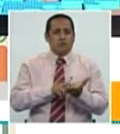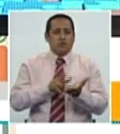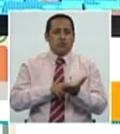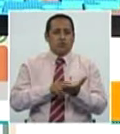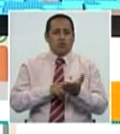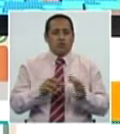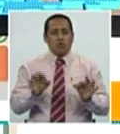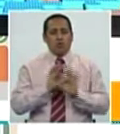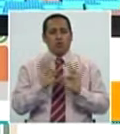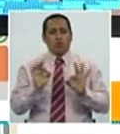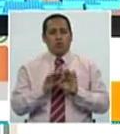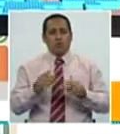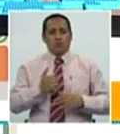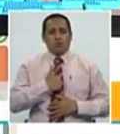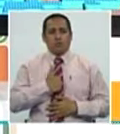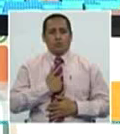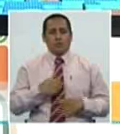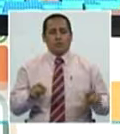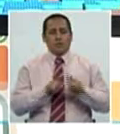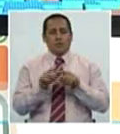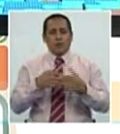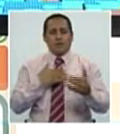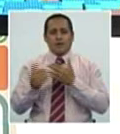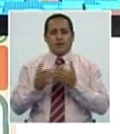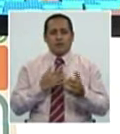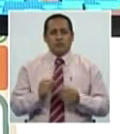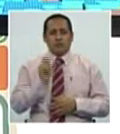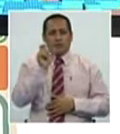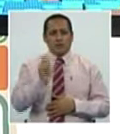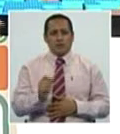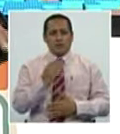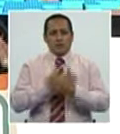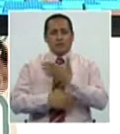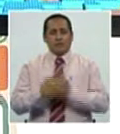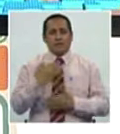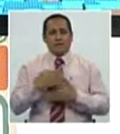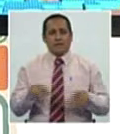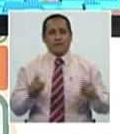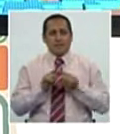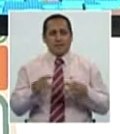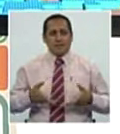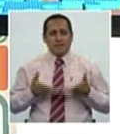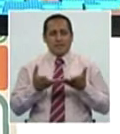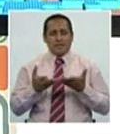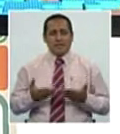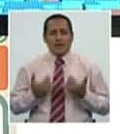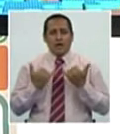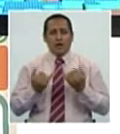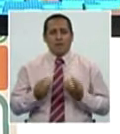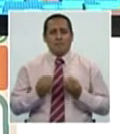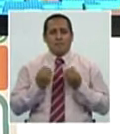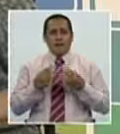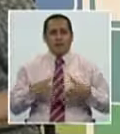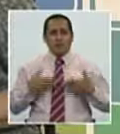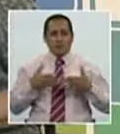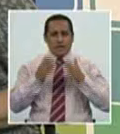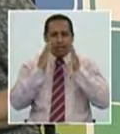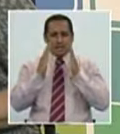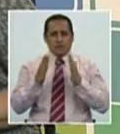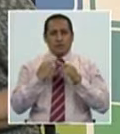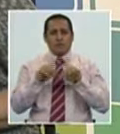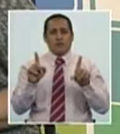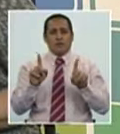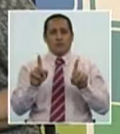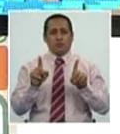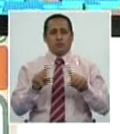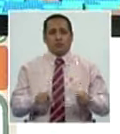seguro facultativo o el potestativo, o en fin, ¿no? Porque la persona tiene varias capas que aportar para poder ser atendida.